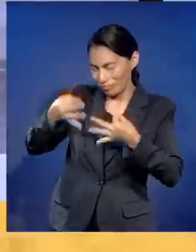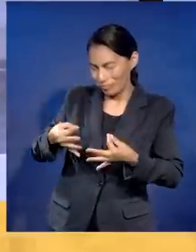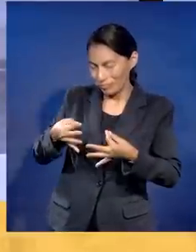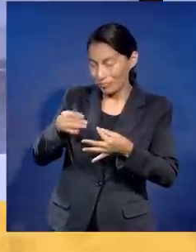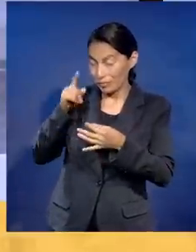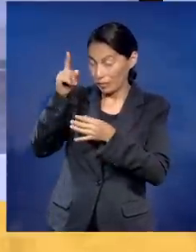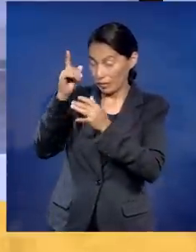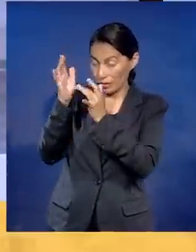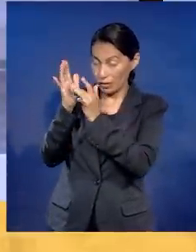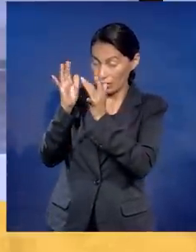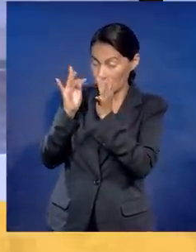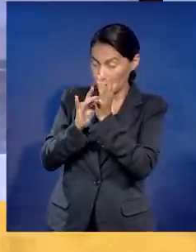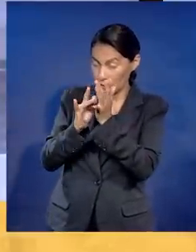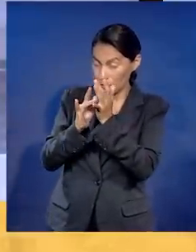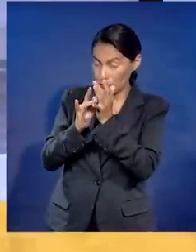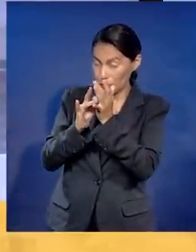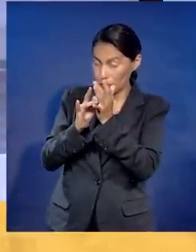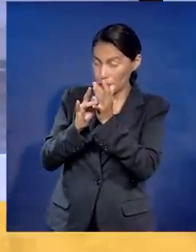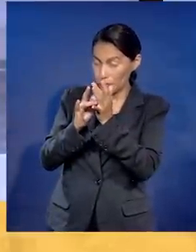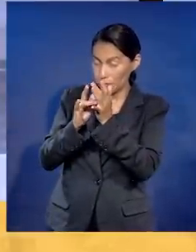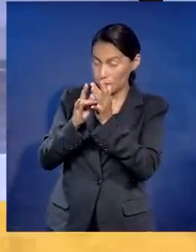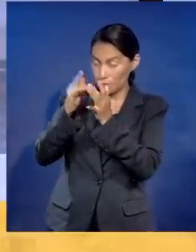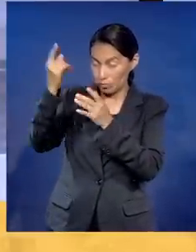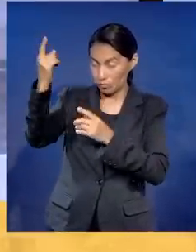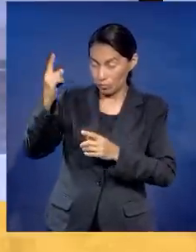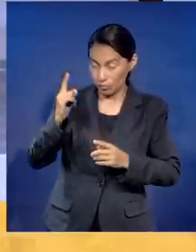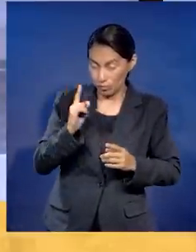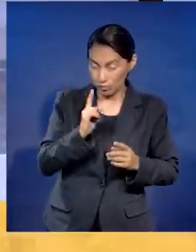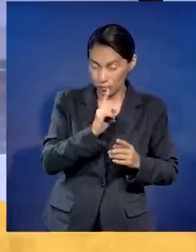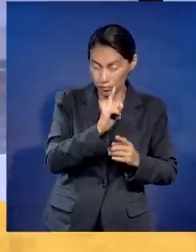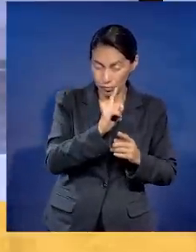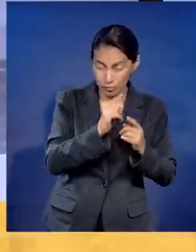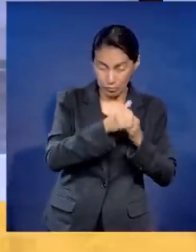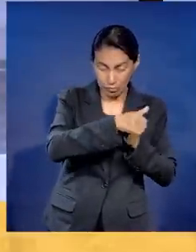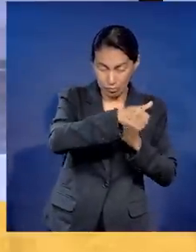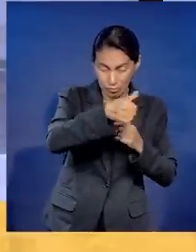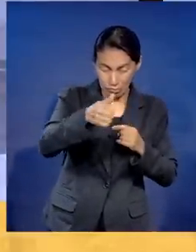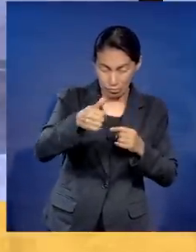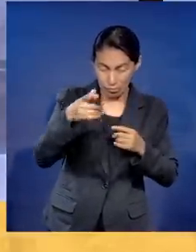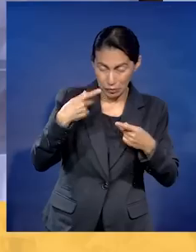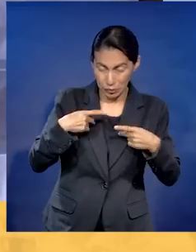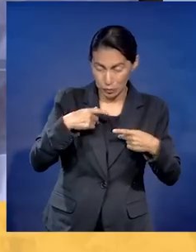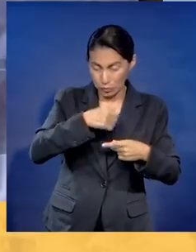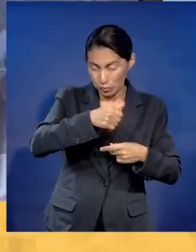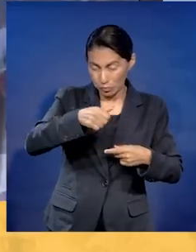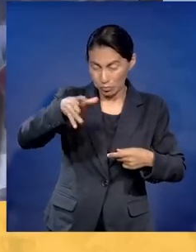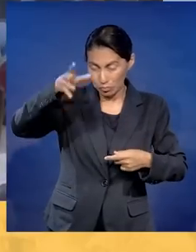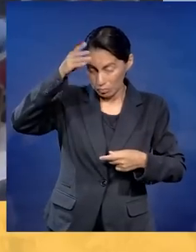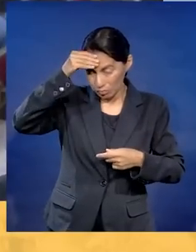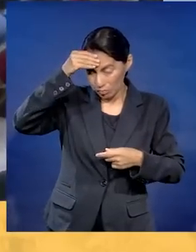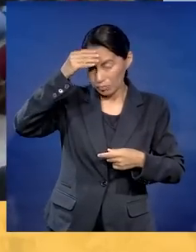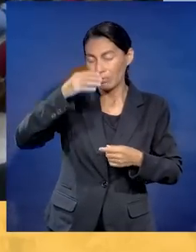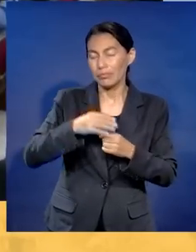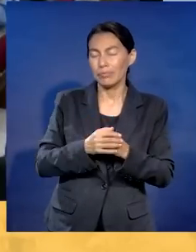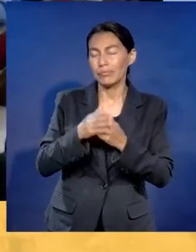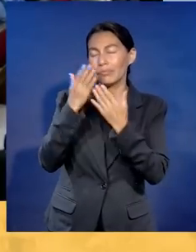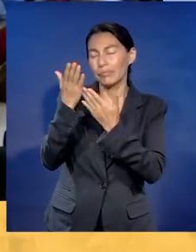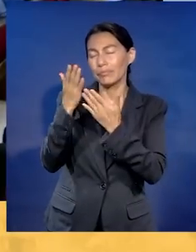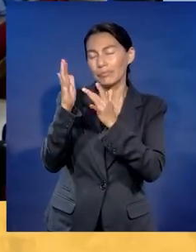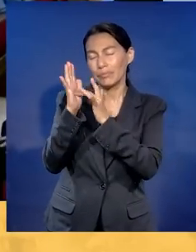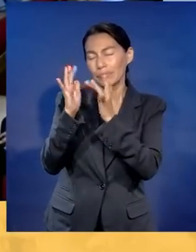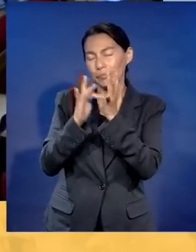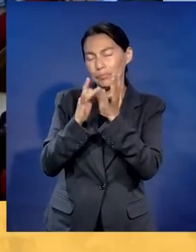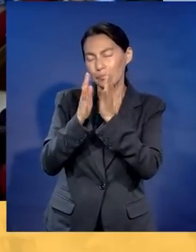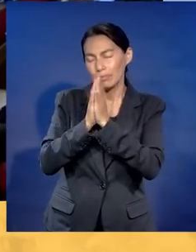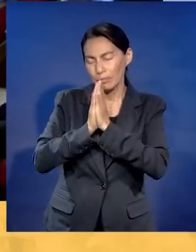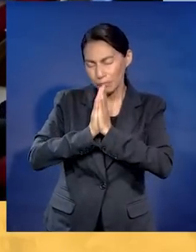interrupciones. Y que sea Jesucristo quien quede presente en la mente de cada uno de nosotros. Lo pedimos en el nombre de